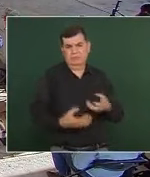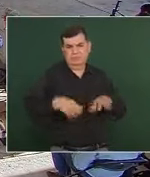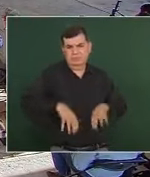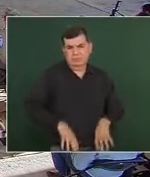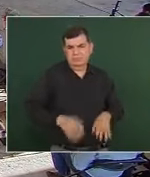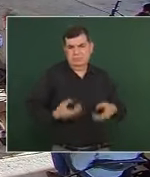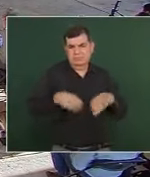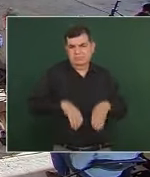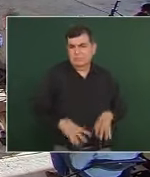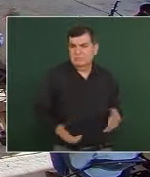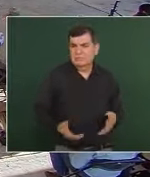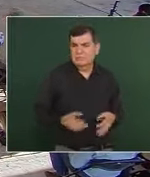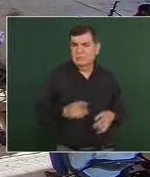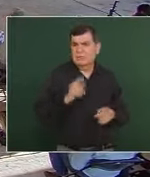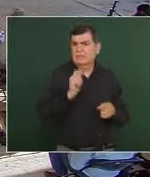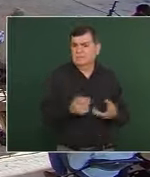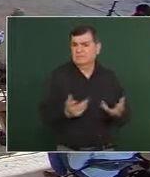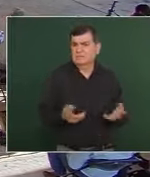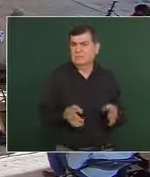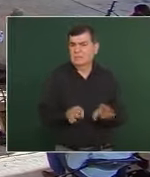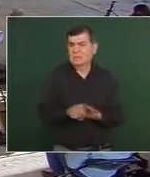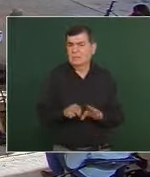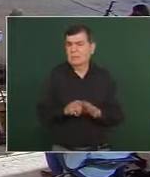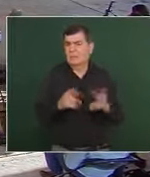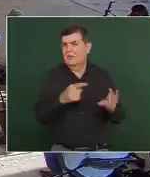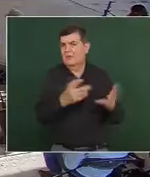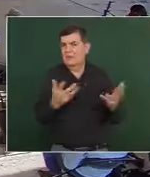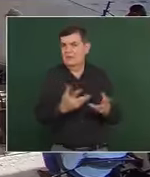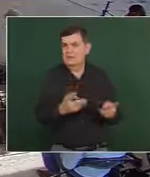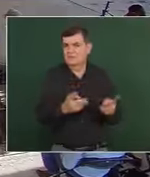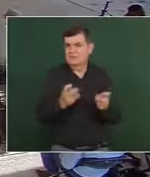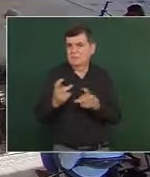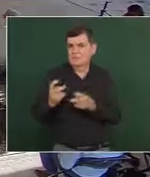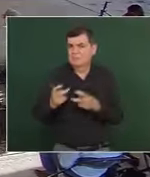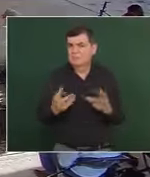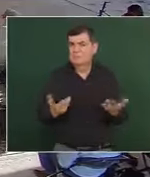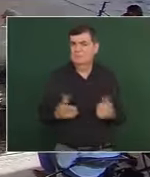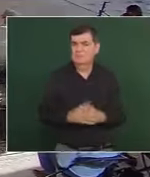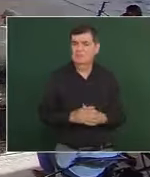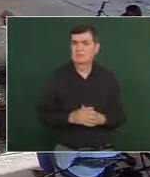que se dedican a robar